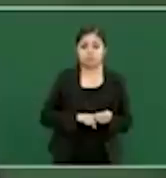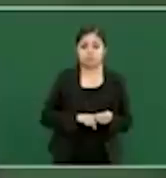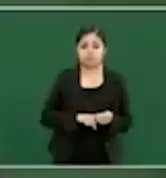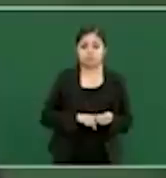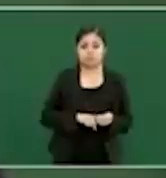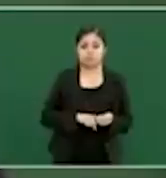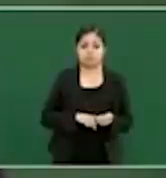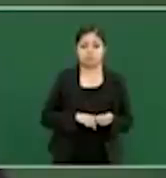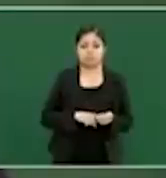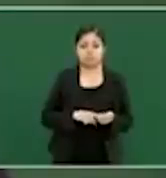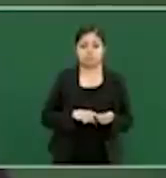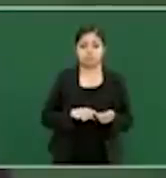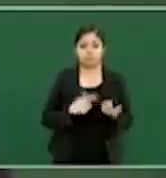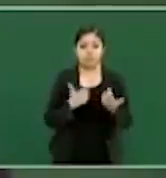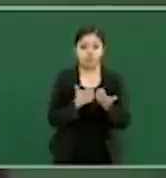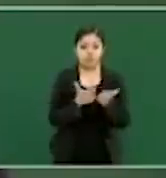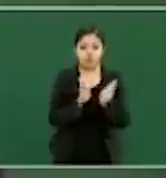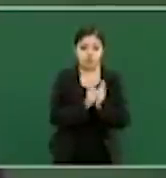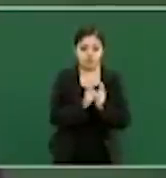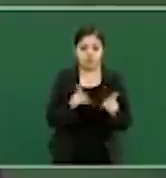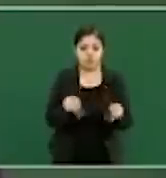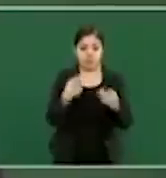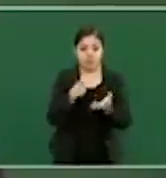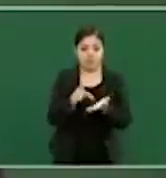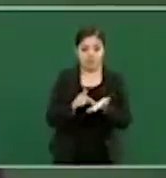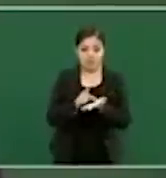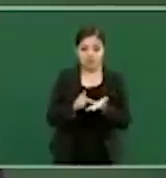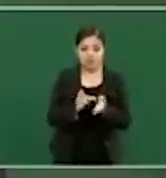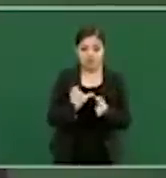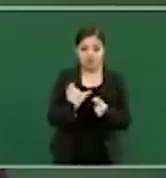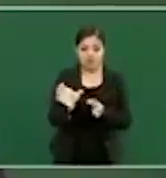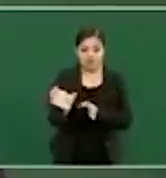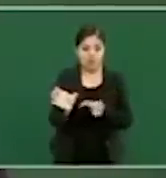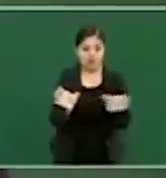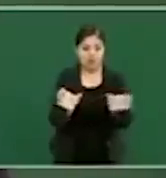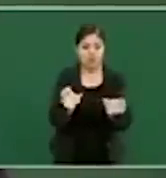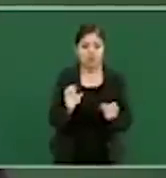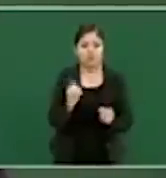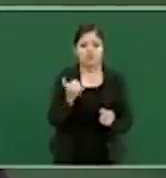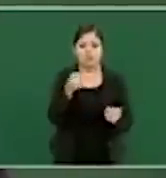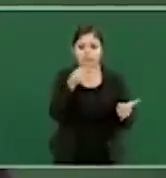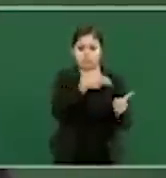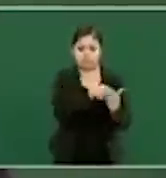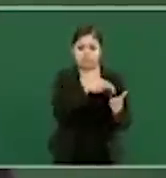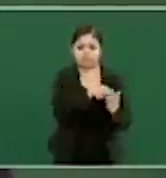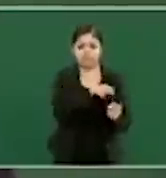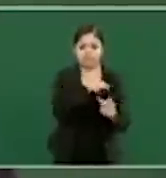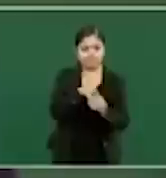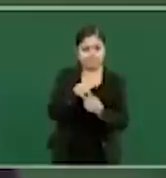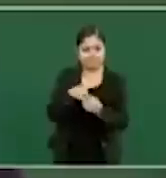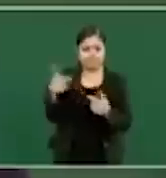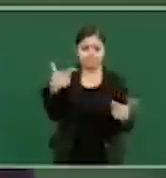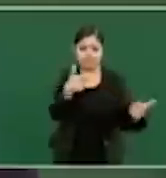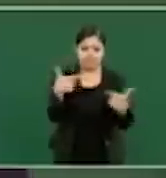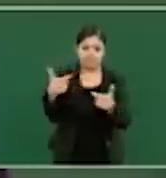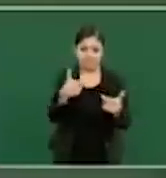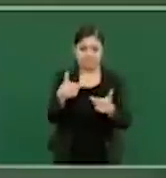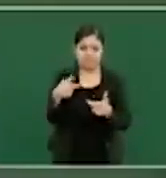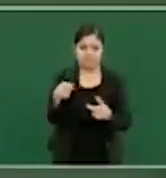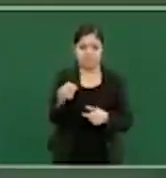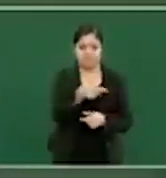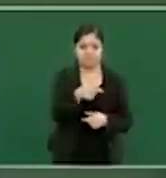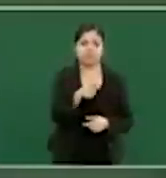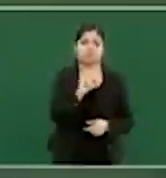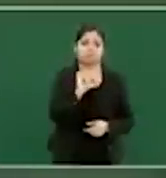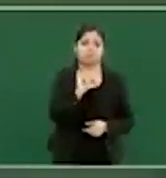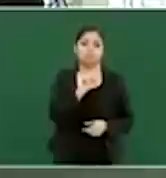ver con bandas organizadas o que el homicidio tiene mucha relación con la existencia de las bandas, es